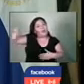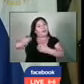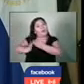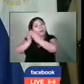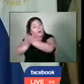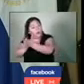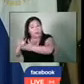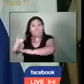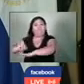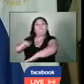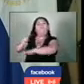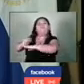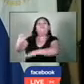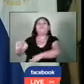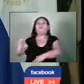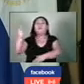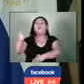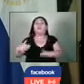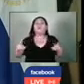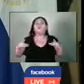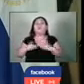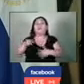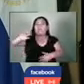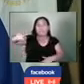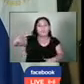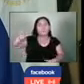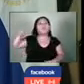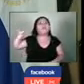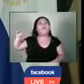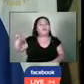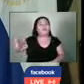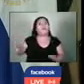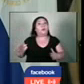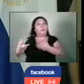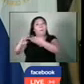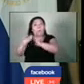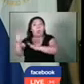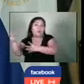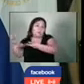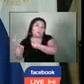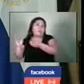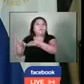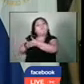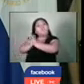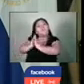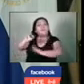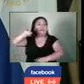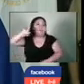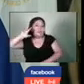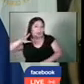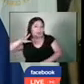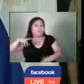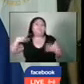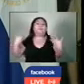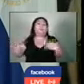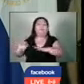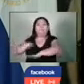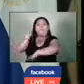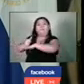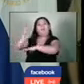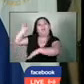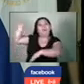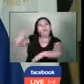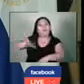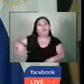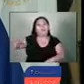hacer el primero, sino que ahora vamos a hacer los tres primeros. Porque la comunidad nos pidió tres pasos de desnivel, y vamos a hacer los tres primeros pasos de desnivel,